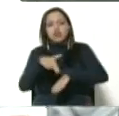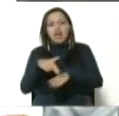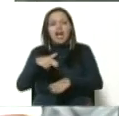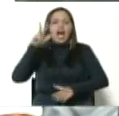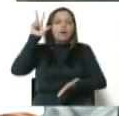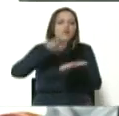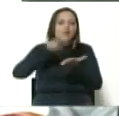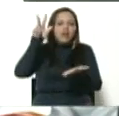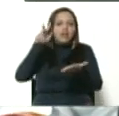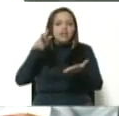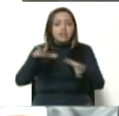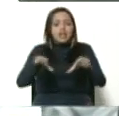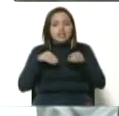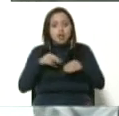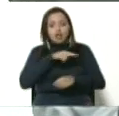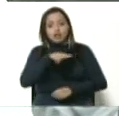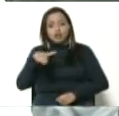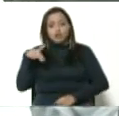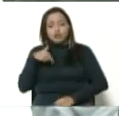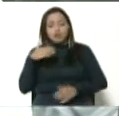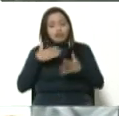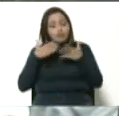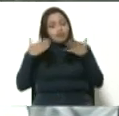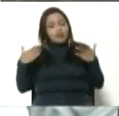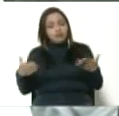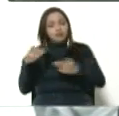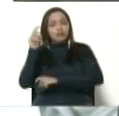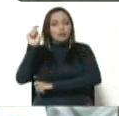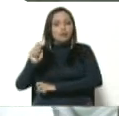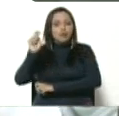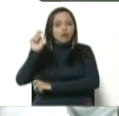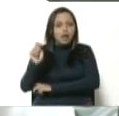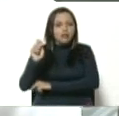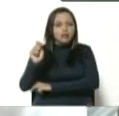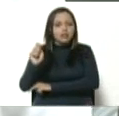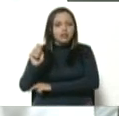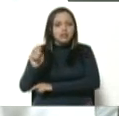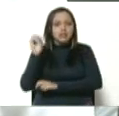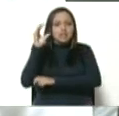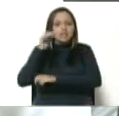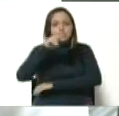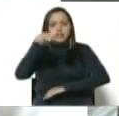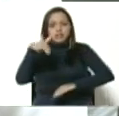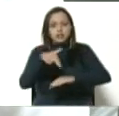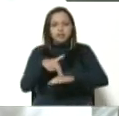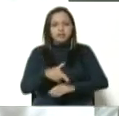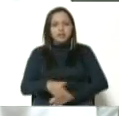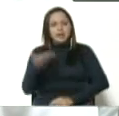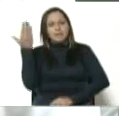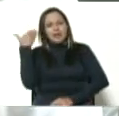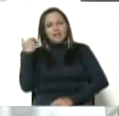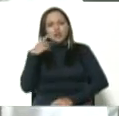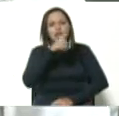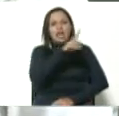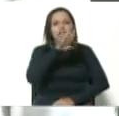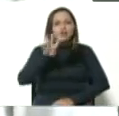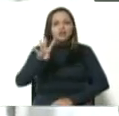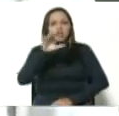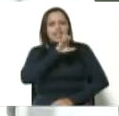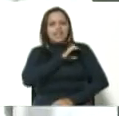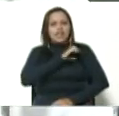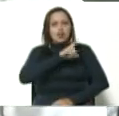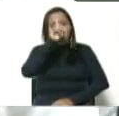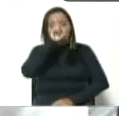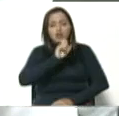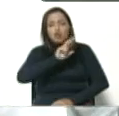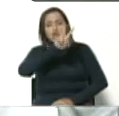asumida por nuestros ilustres diputados a la Asamblea Nacional el pasado 14 de enero del